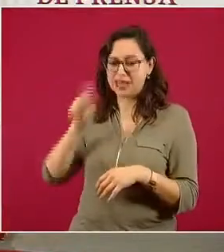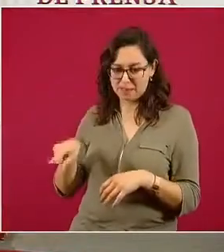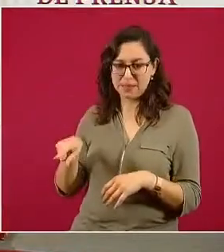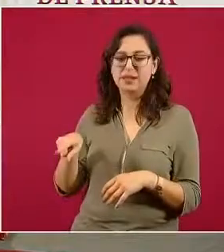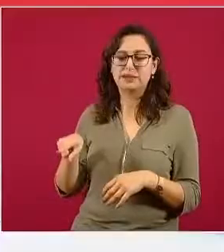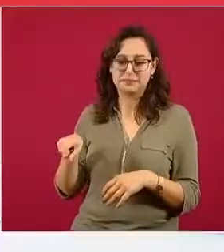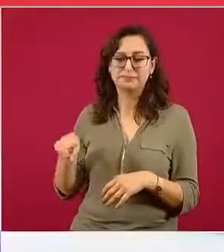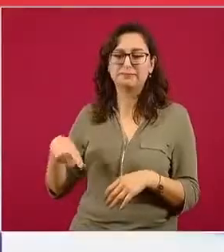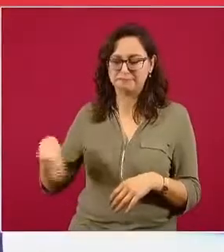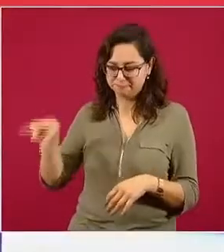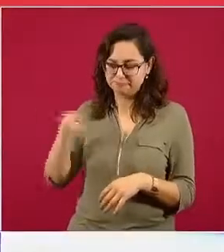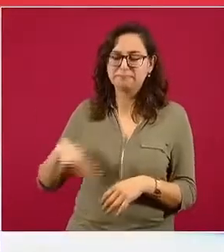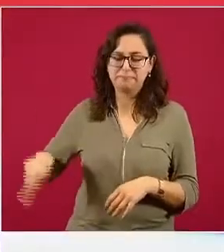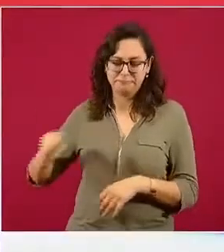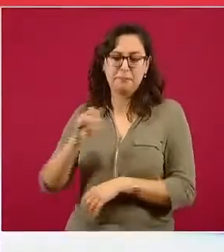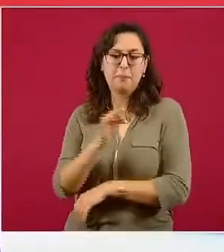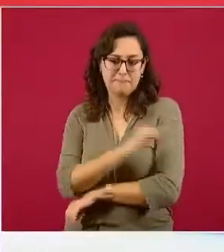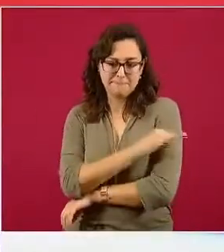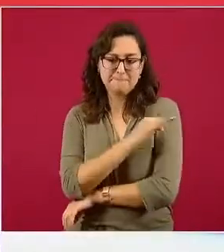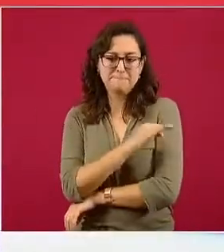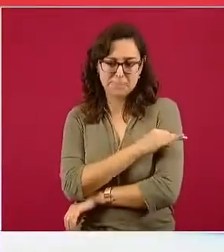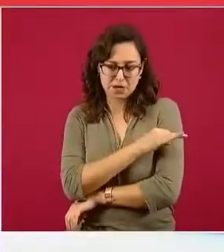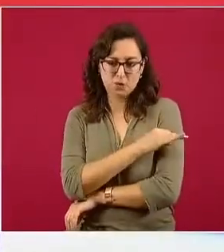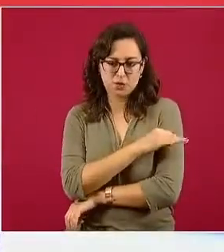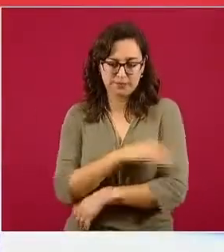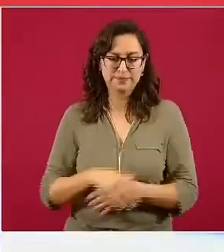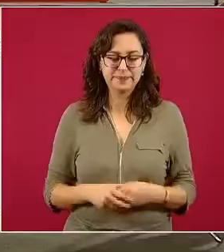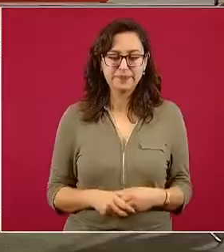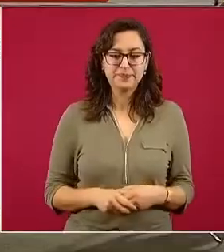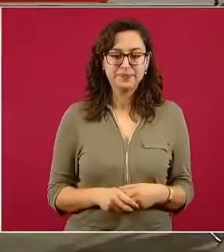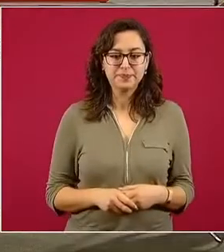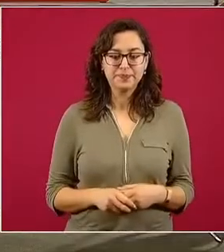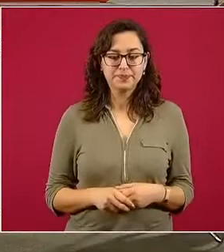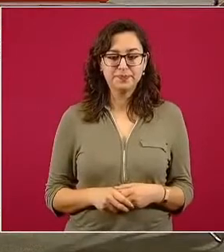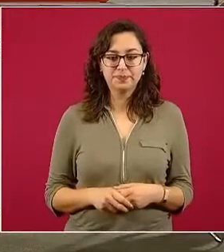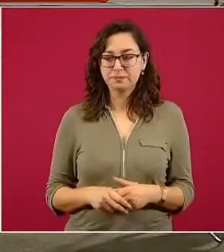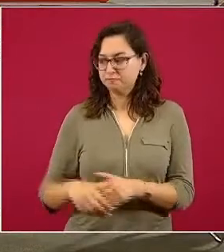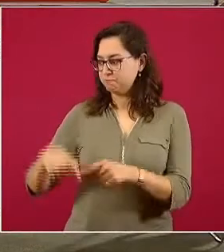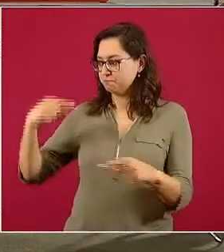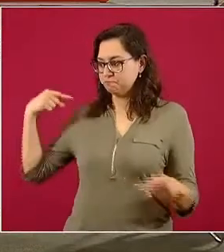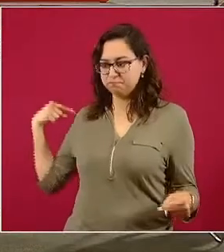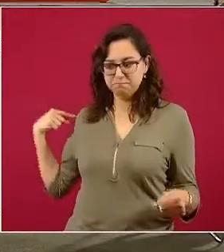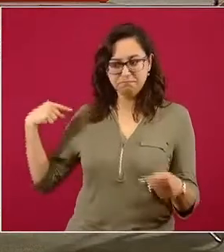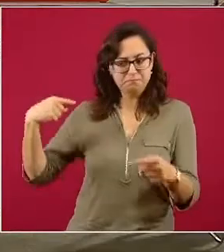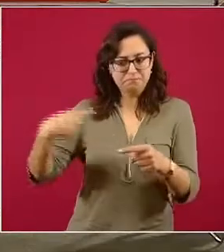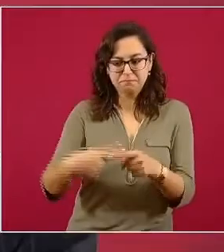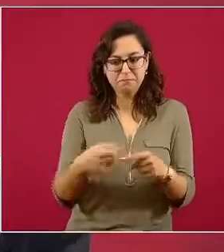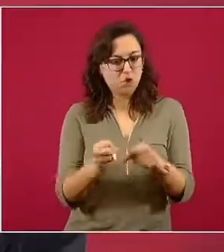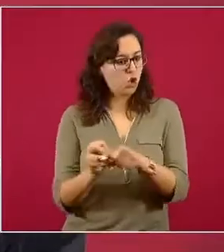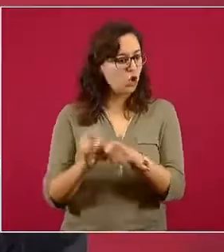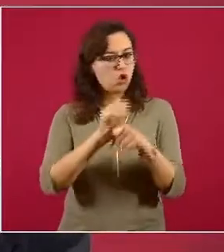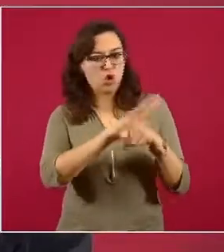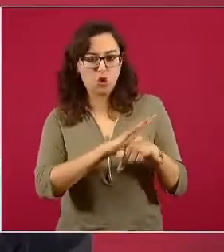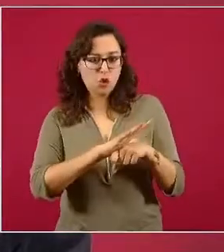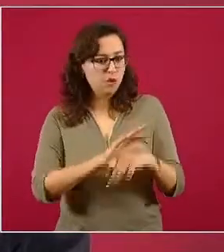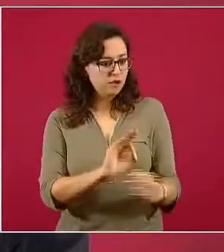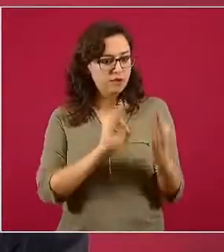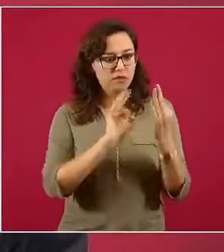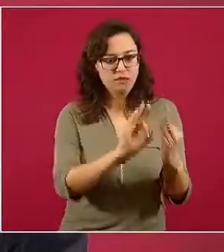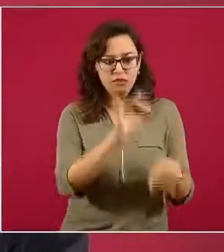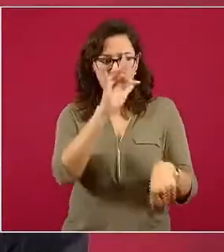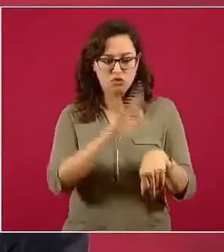la contabilización de personas a ser vacunadas. Aunque no hayan estado expuestas al COVID en el campo de